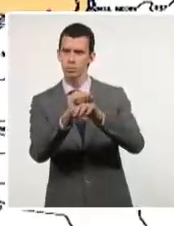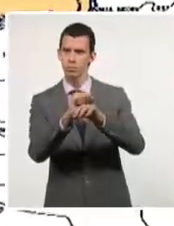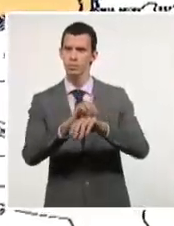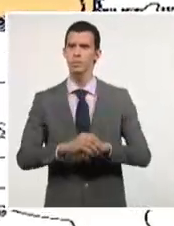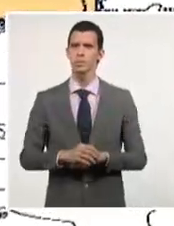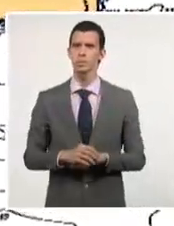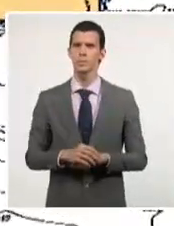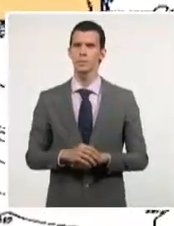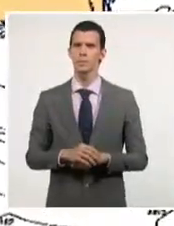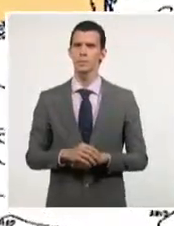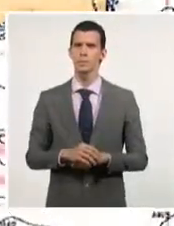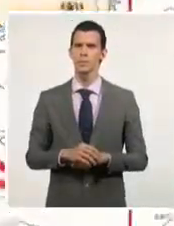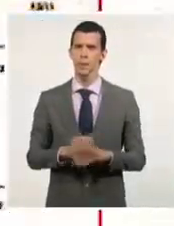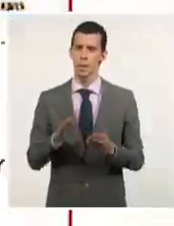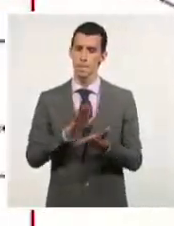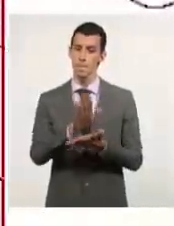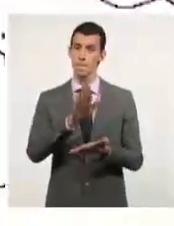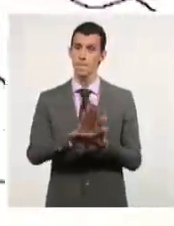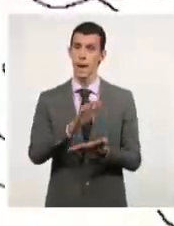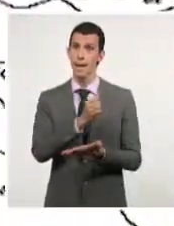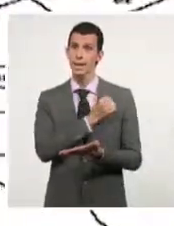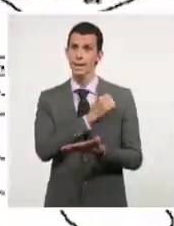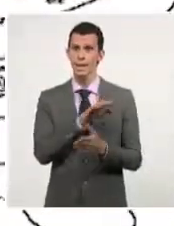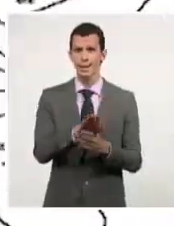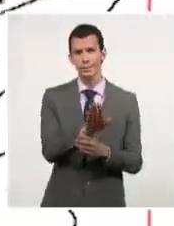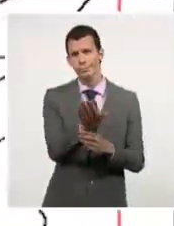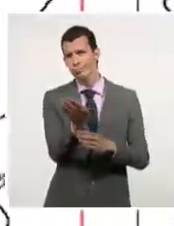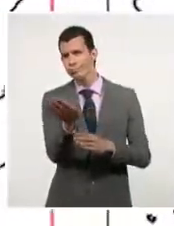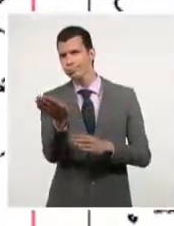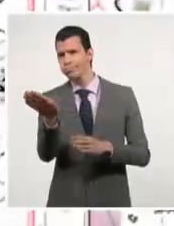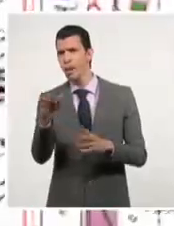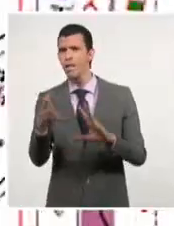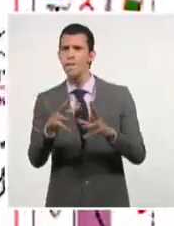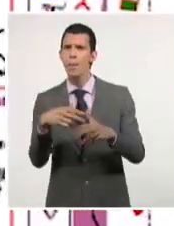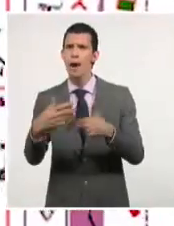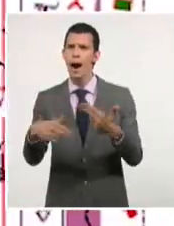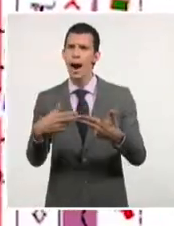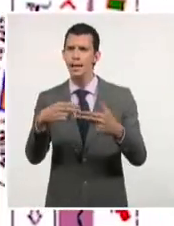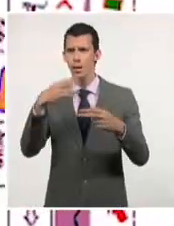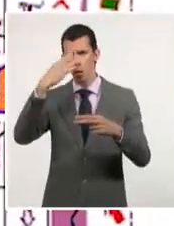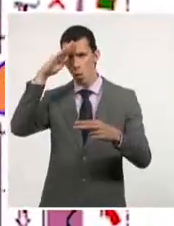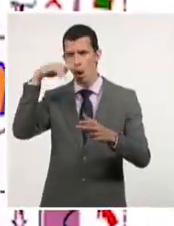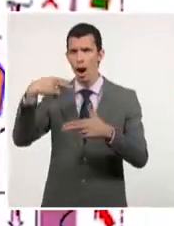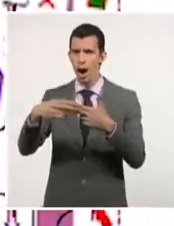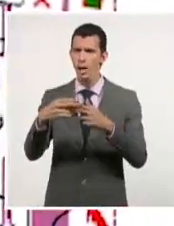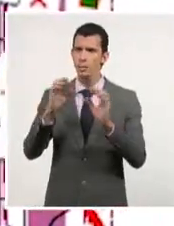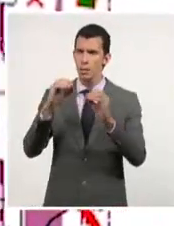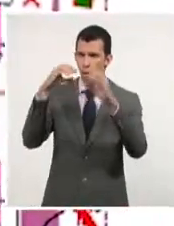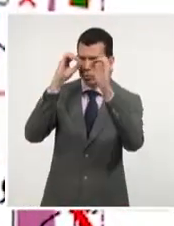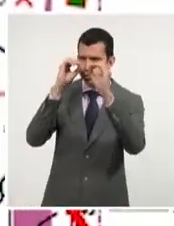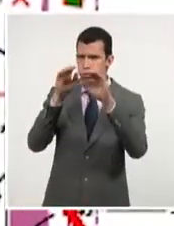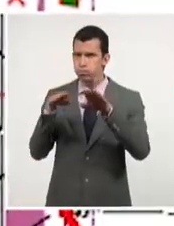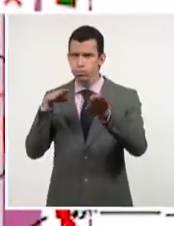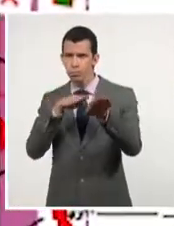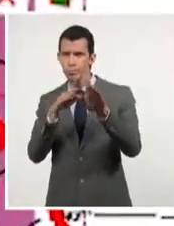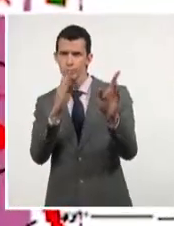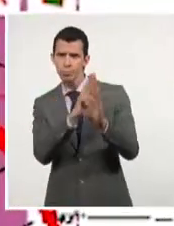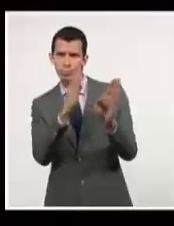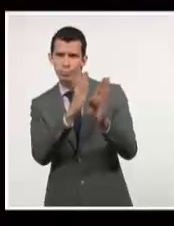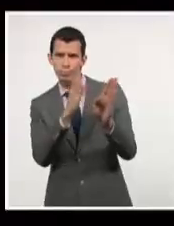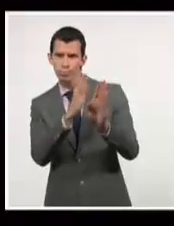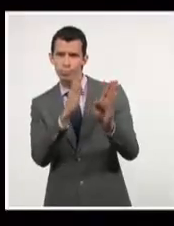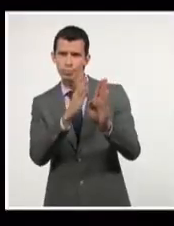la embarcación navegó con rumbo este, dándole seguimiento con los medios técnicos de las unidades de tropas guardafronteras del sur